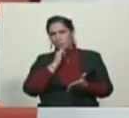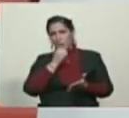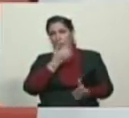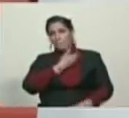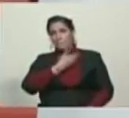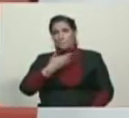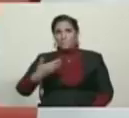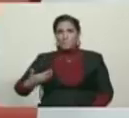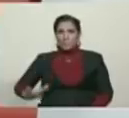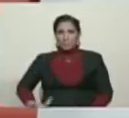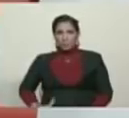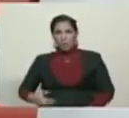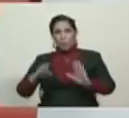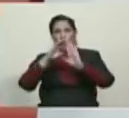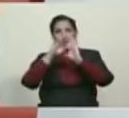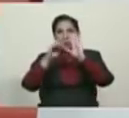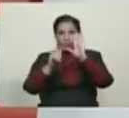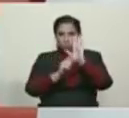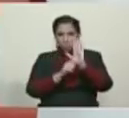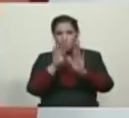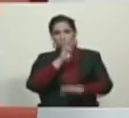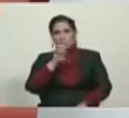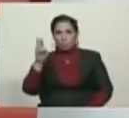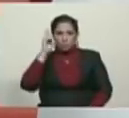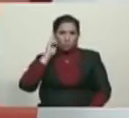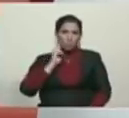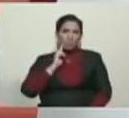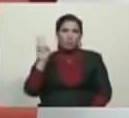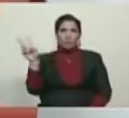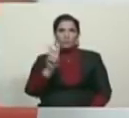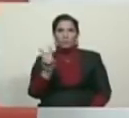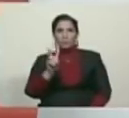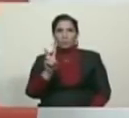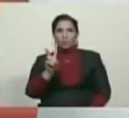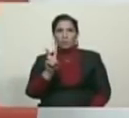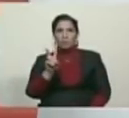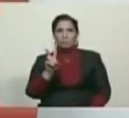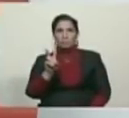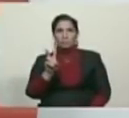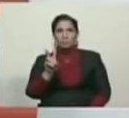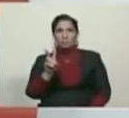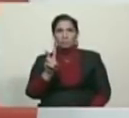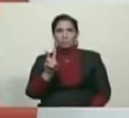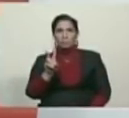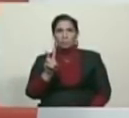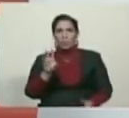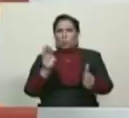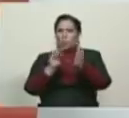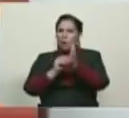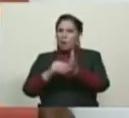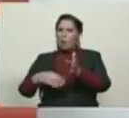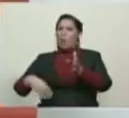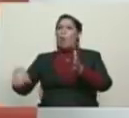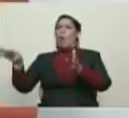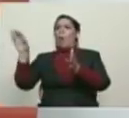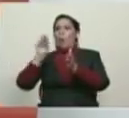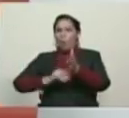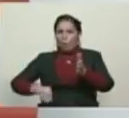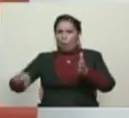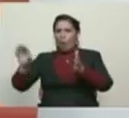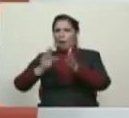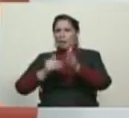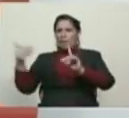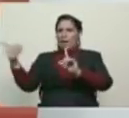presidente constitucional de la República Bolivariana de Venezuela. Vuelven ellos a atacar la